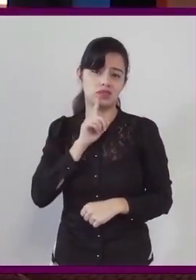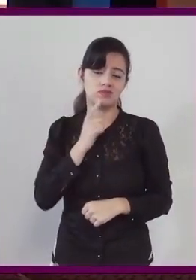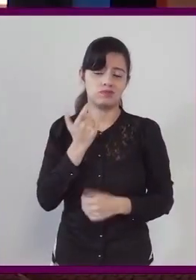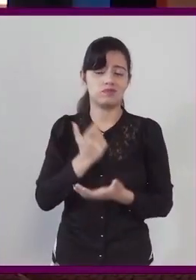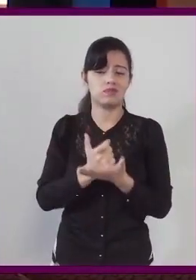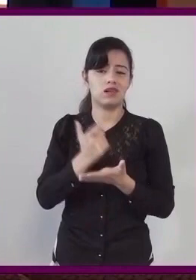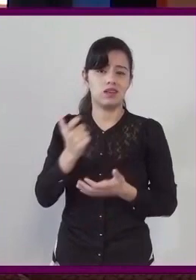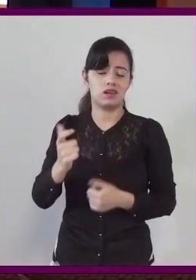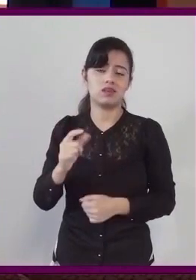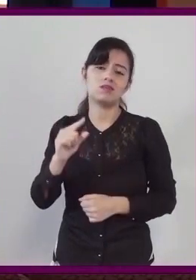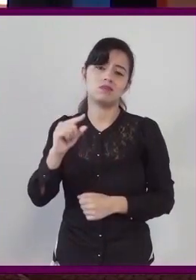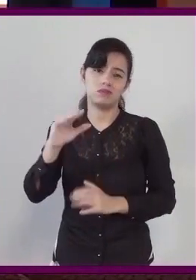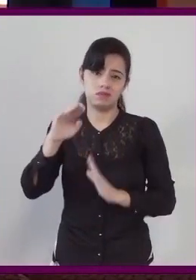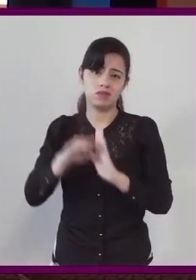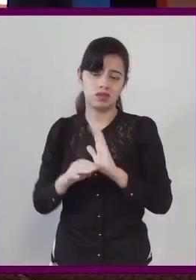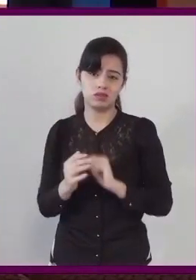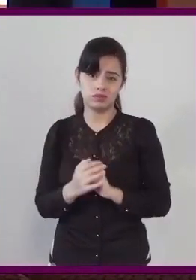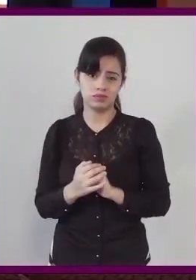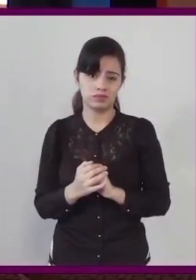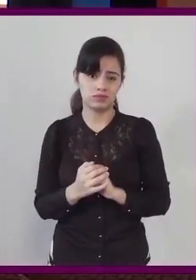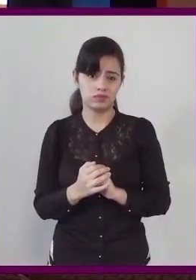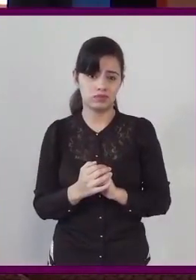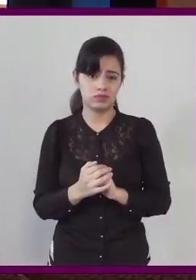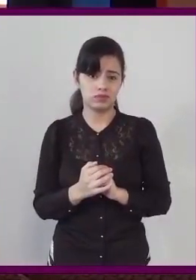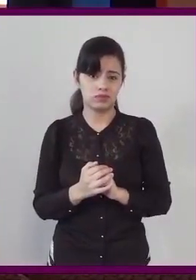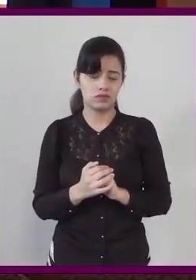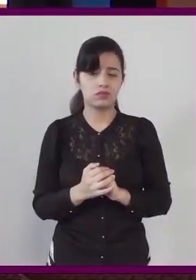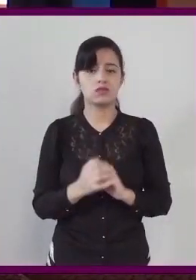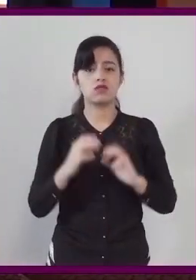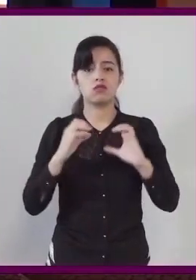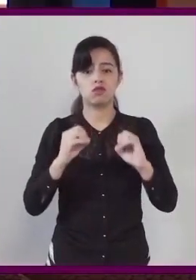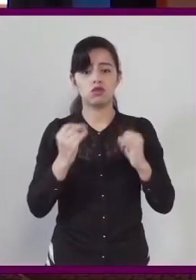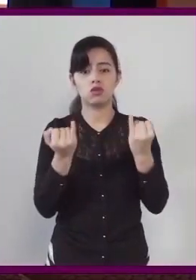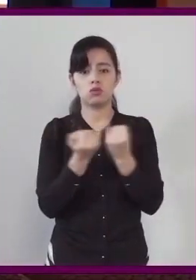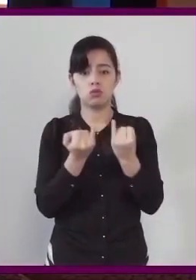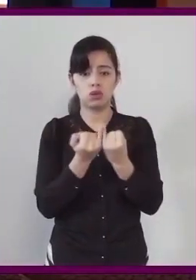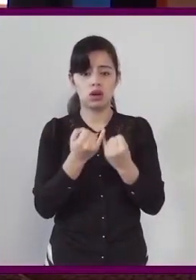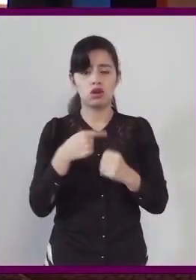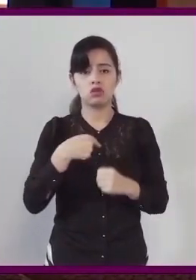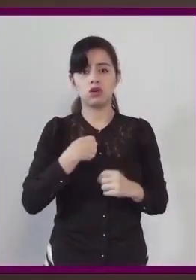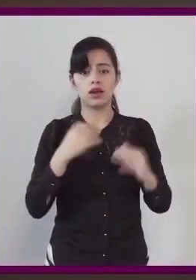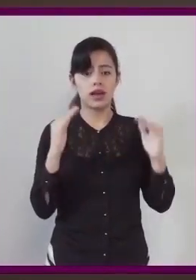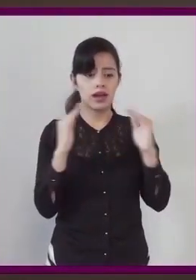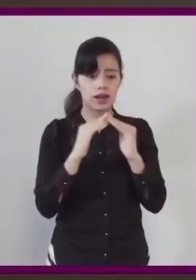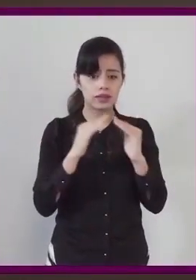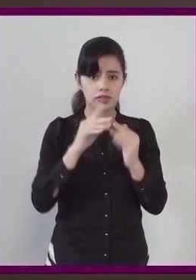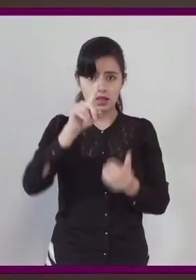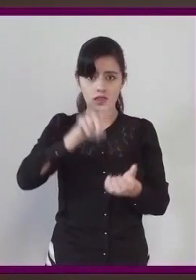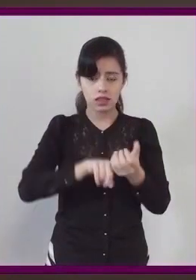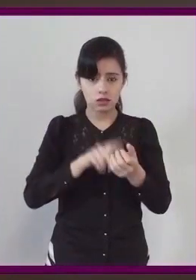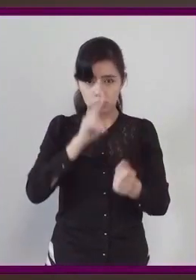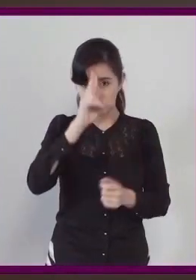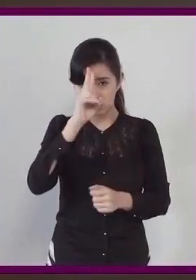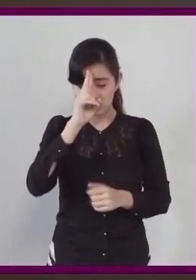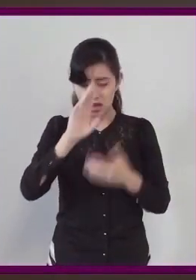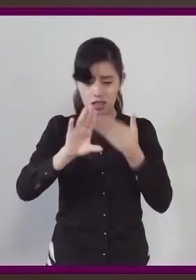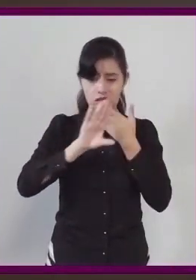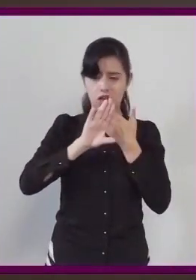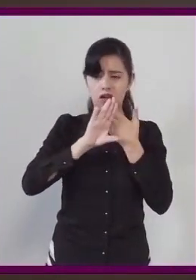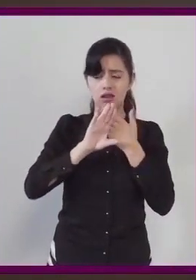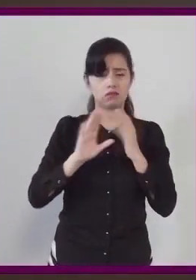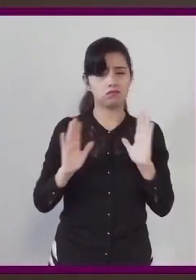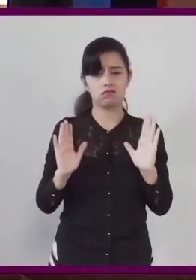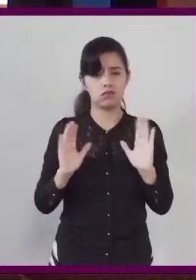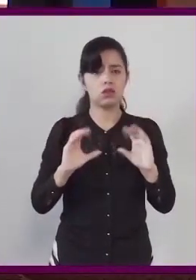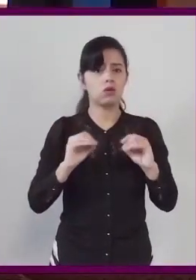Estadísticamente es mucho menos probable que yo viva violencia doméstica o acoso en las calles o